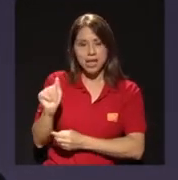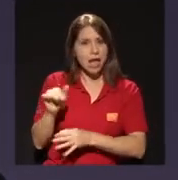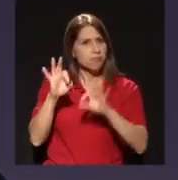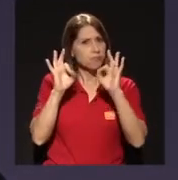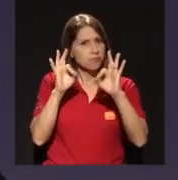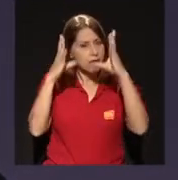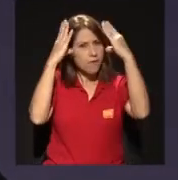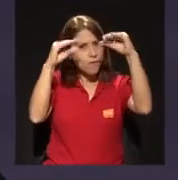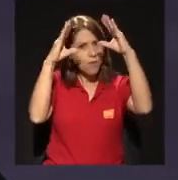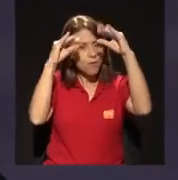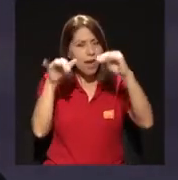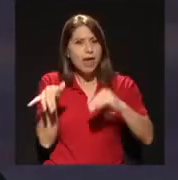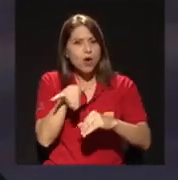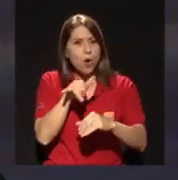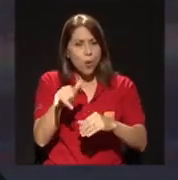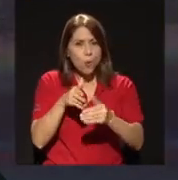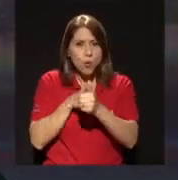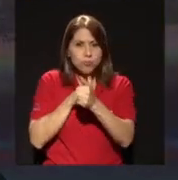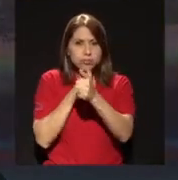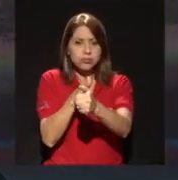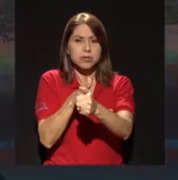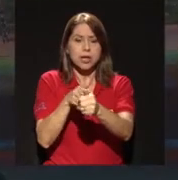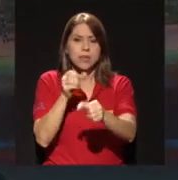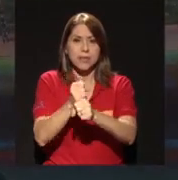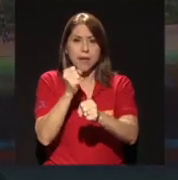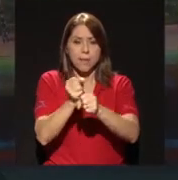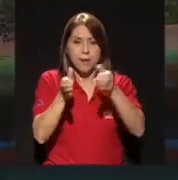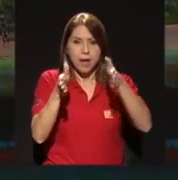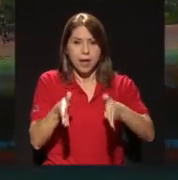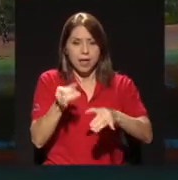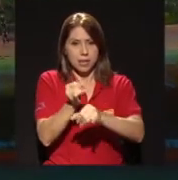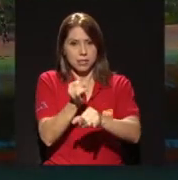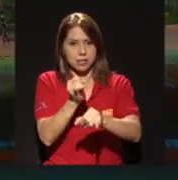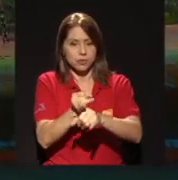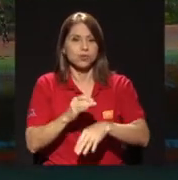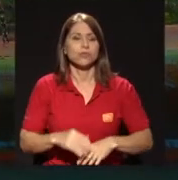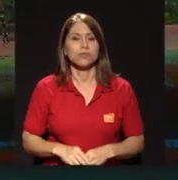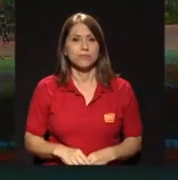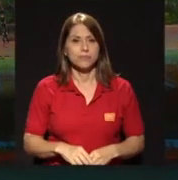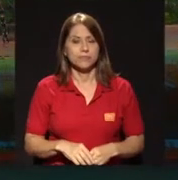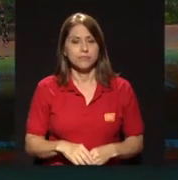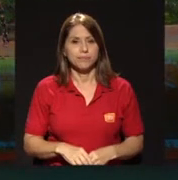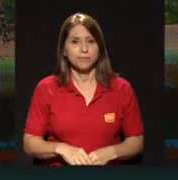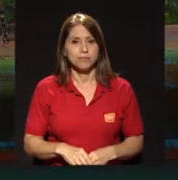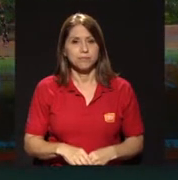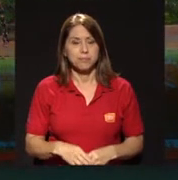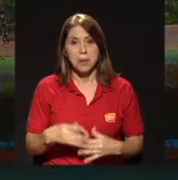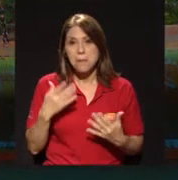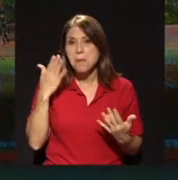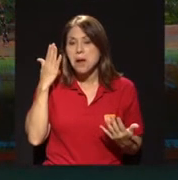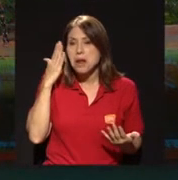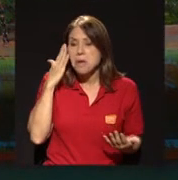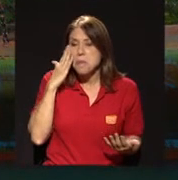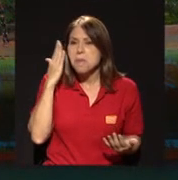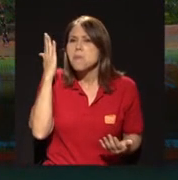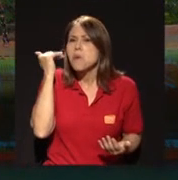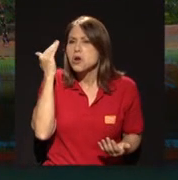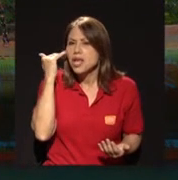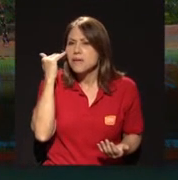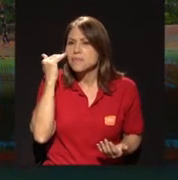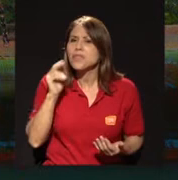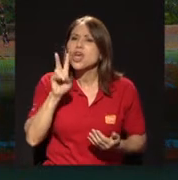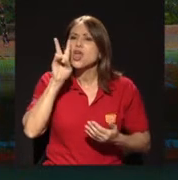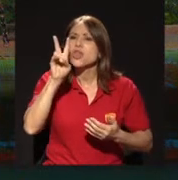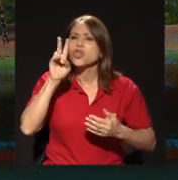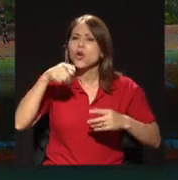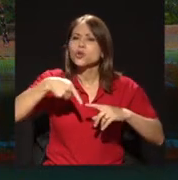trabajadora sindicalista de la institución, para ver por qué dos grúas y